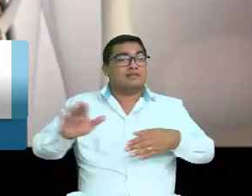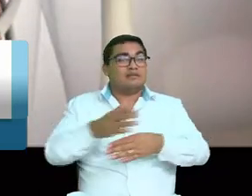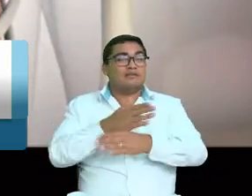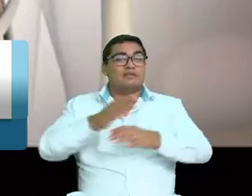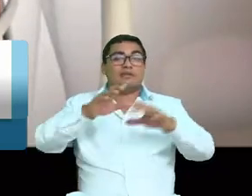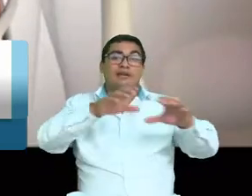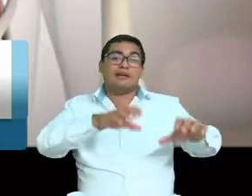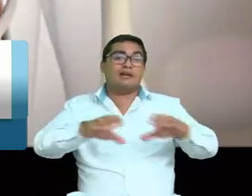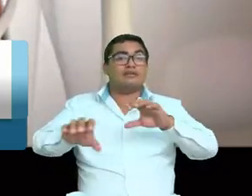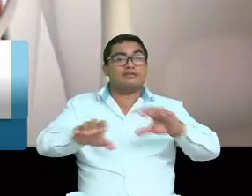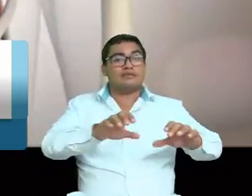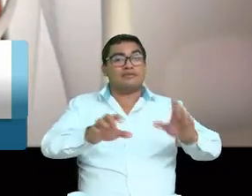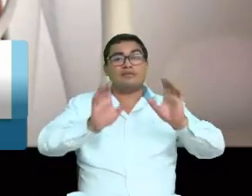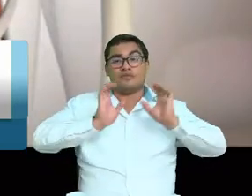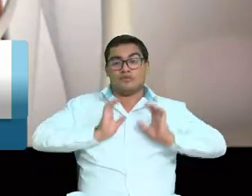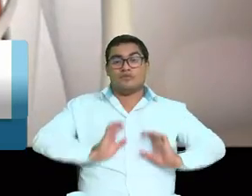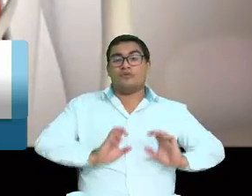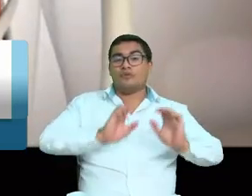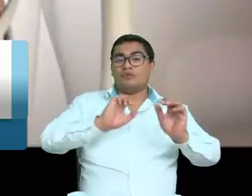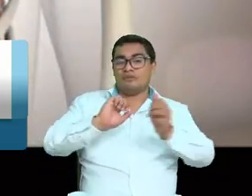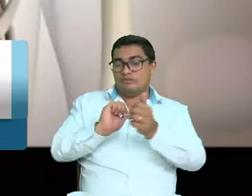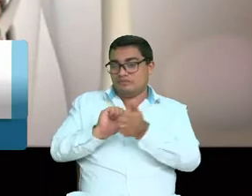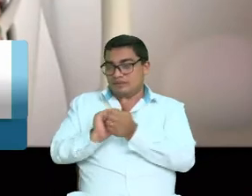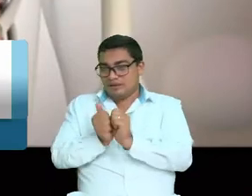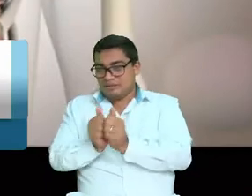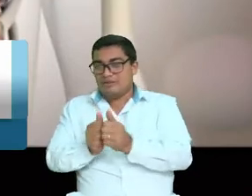física, qué es deporte y qué es,